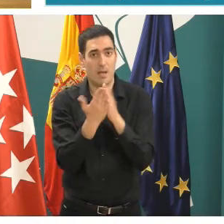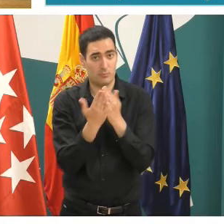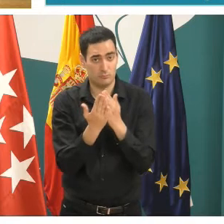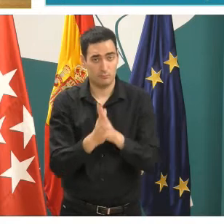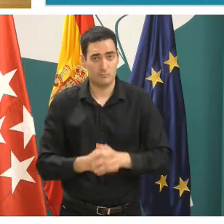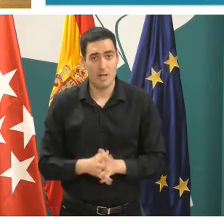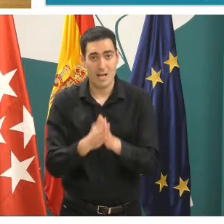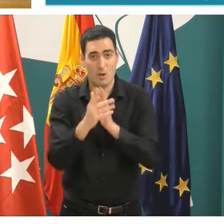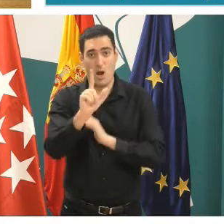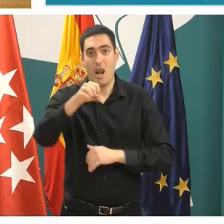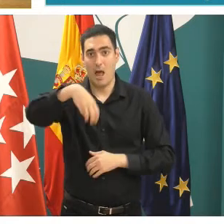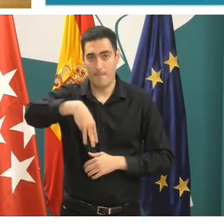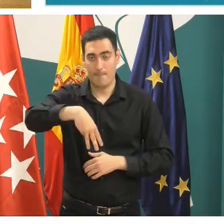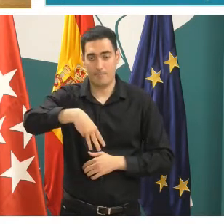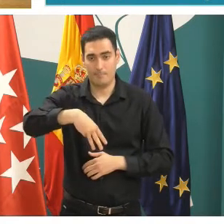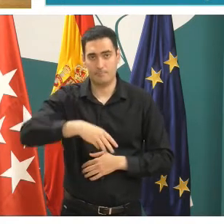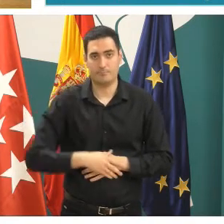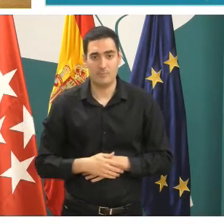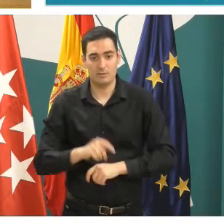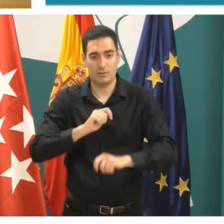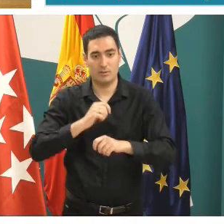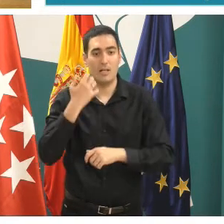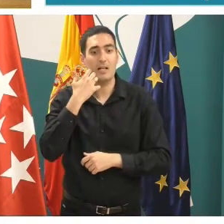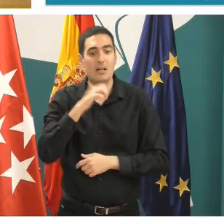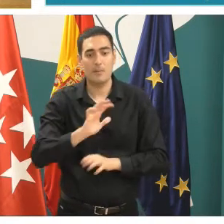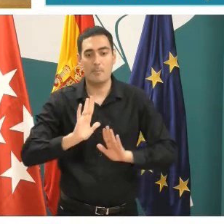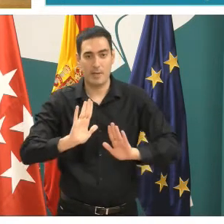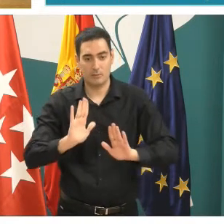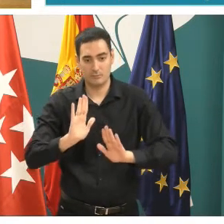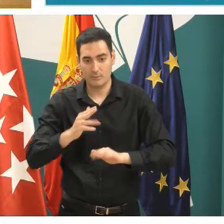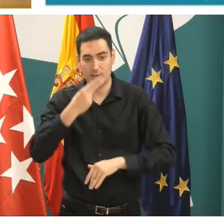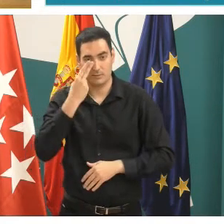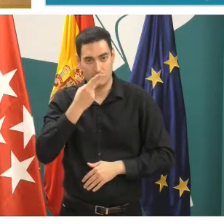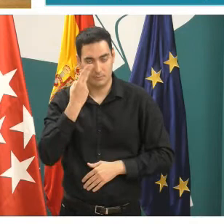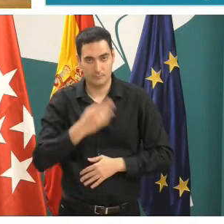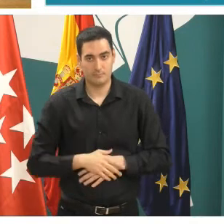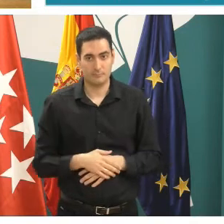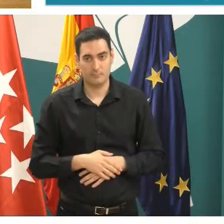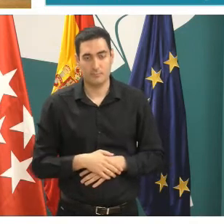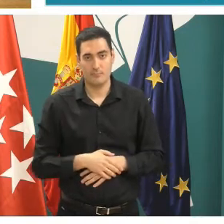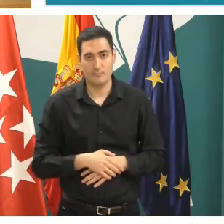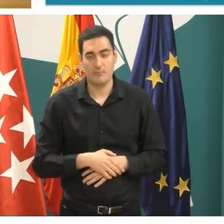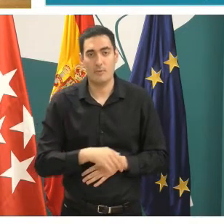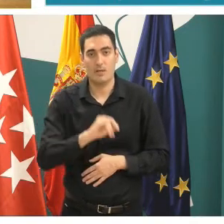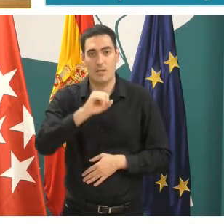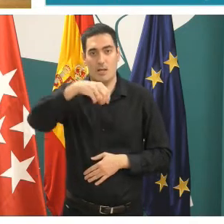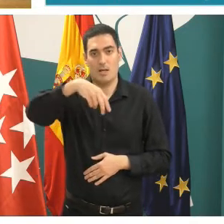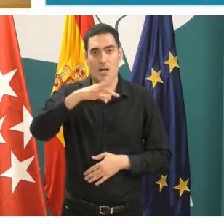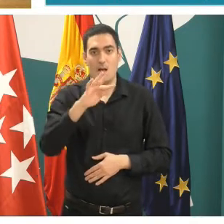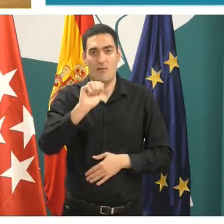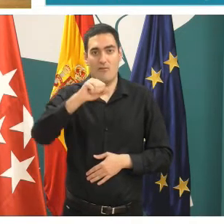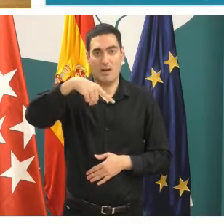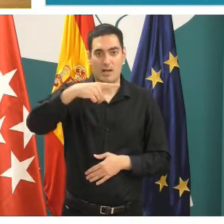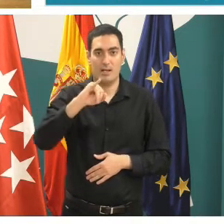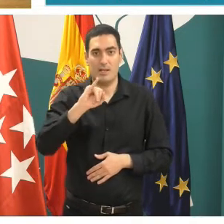de AELAM, de la Asociación de, a ver si lo digo bien, Linfangioleiomyomatosis, pues